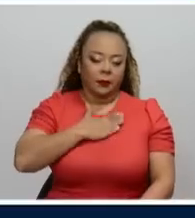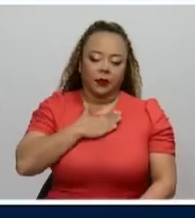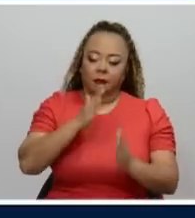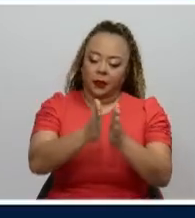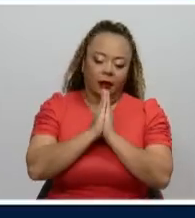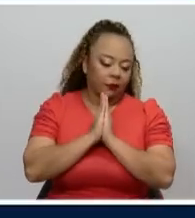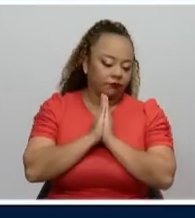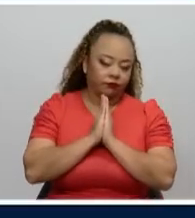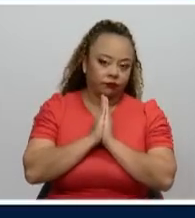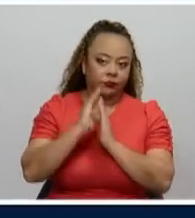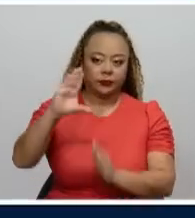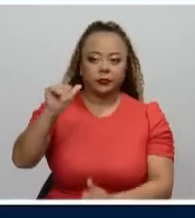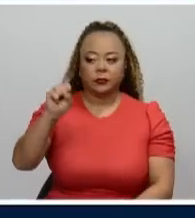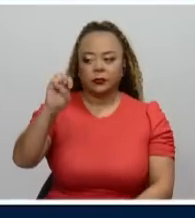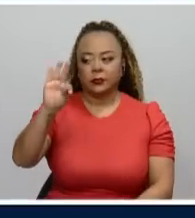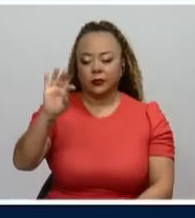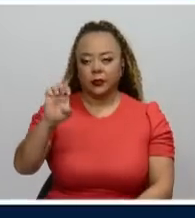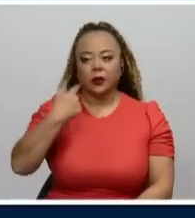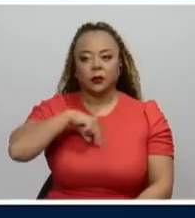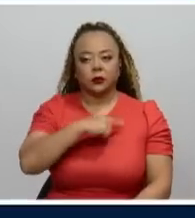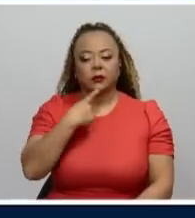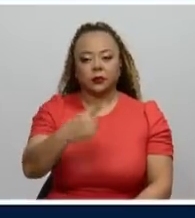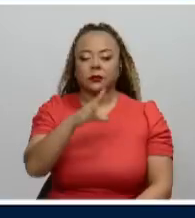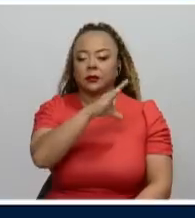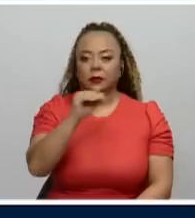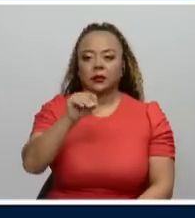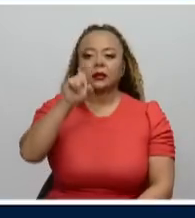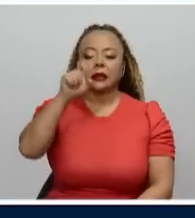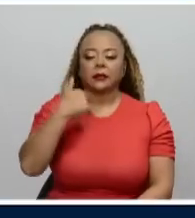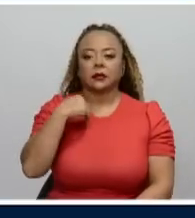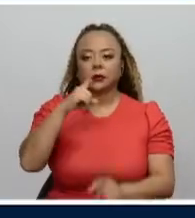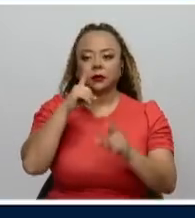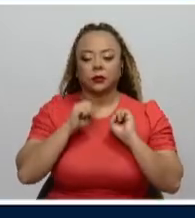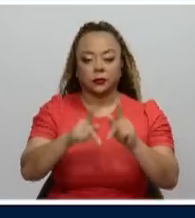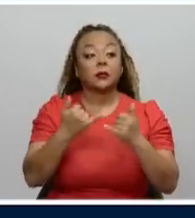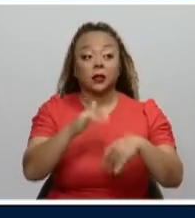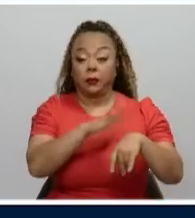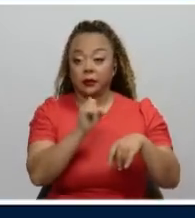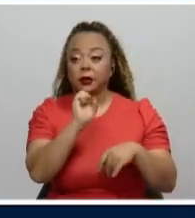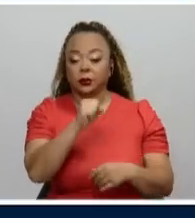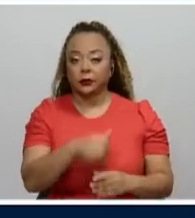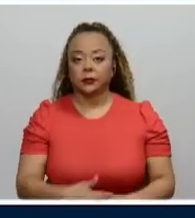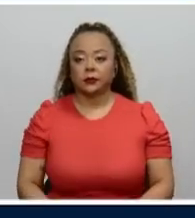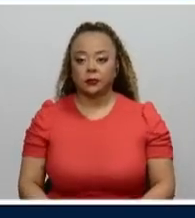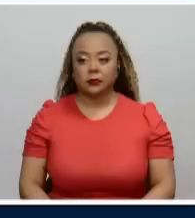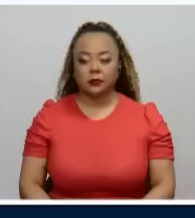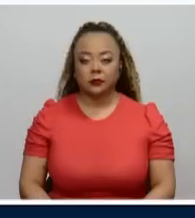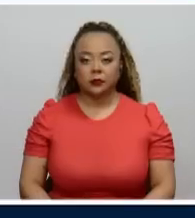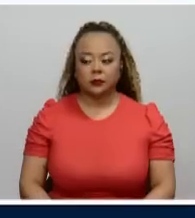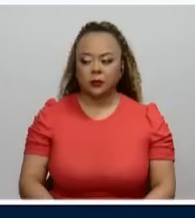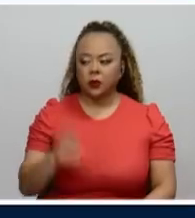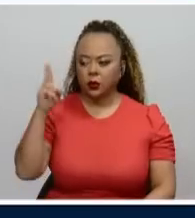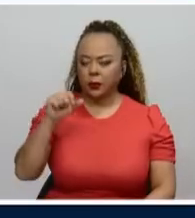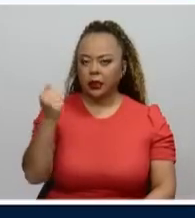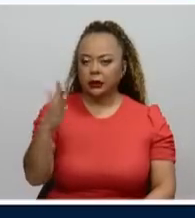check checísimo lo de cascante que aquí lo dijimos y yo creo que se merece una oportunidad que ya lo había llamado verdad cascante machillo Ramírez en el